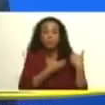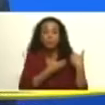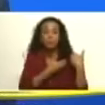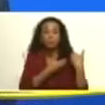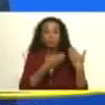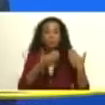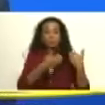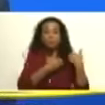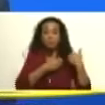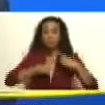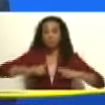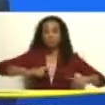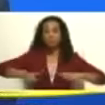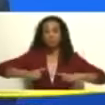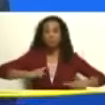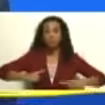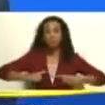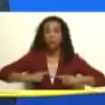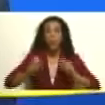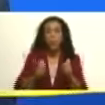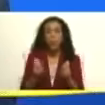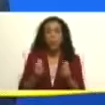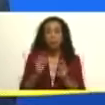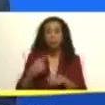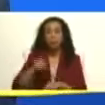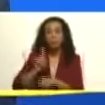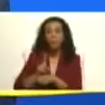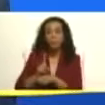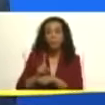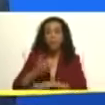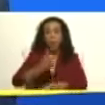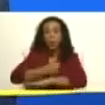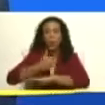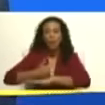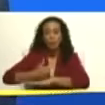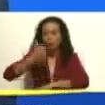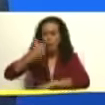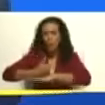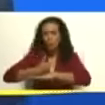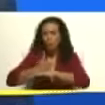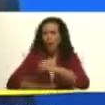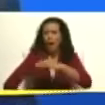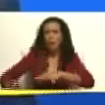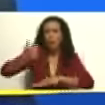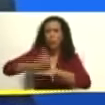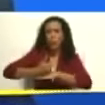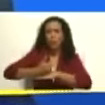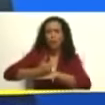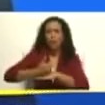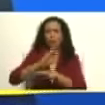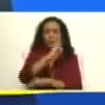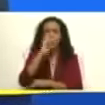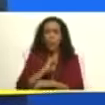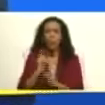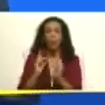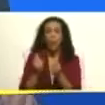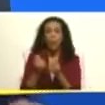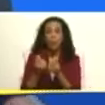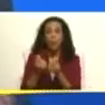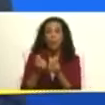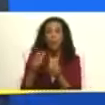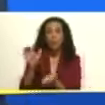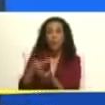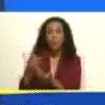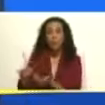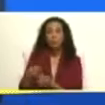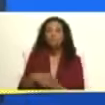funcionario que asumirá como primera autoridad, autoridad única de la zona económica especial de Nueva